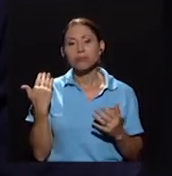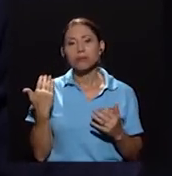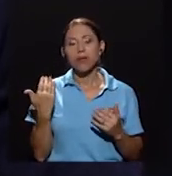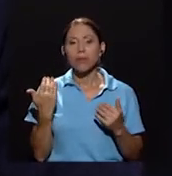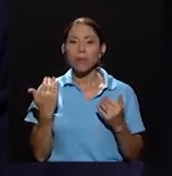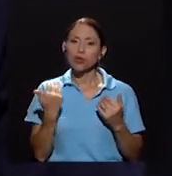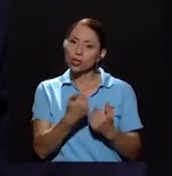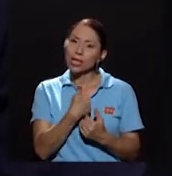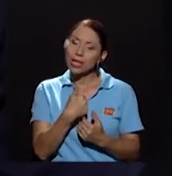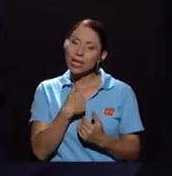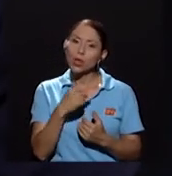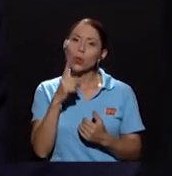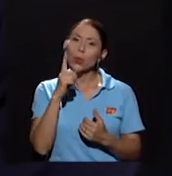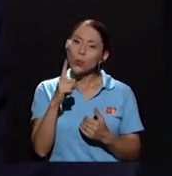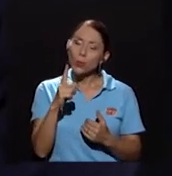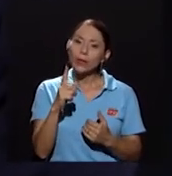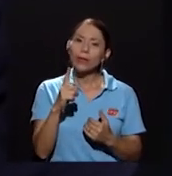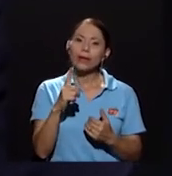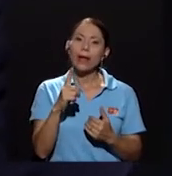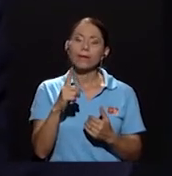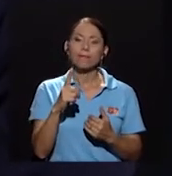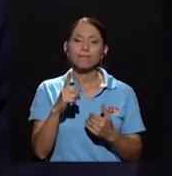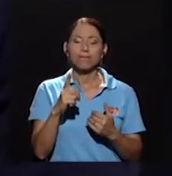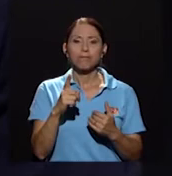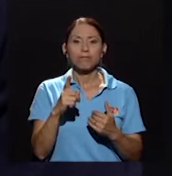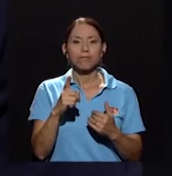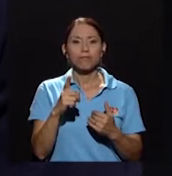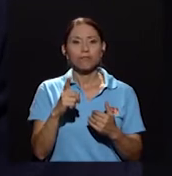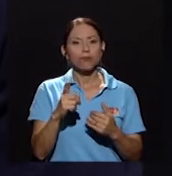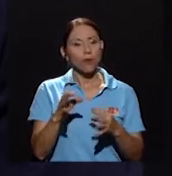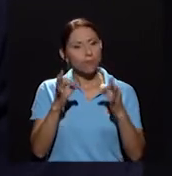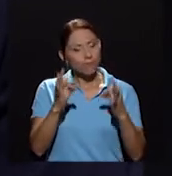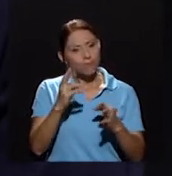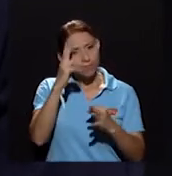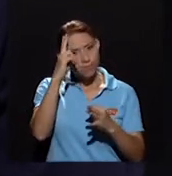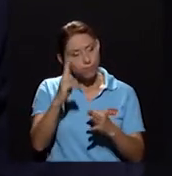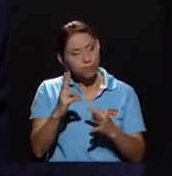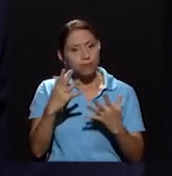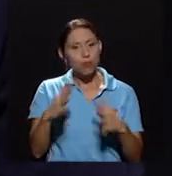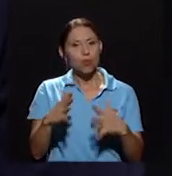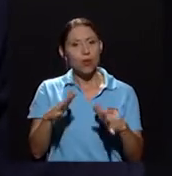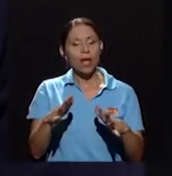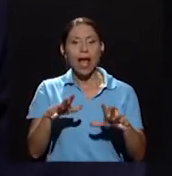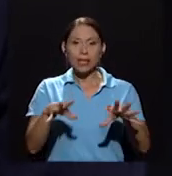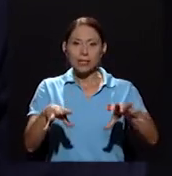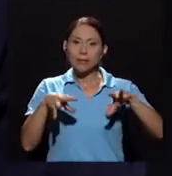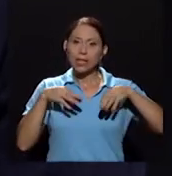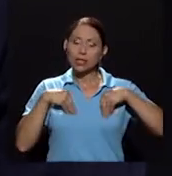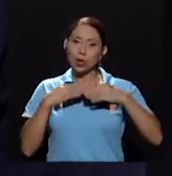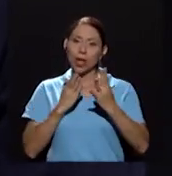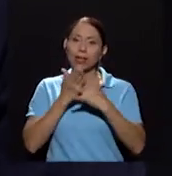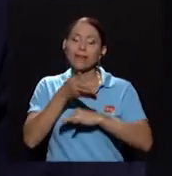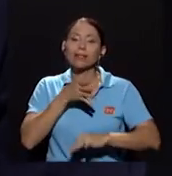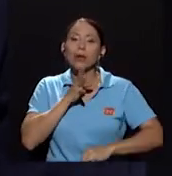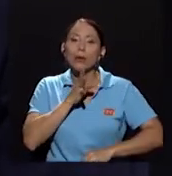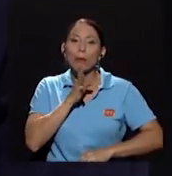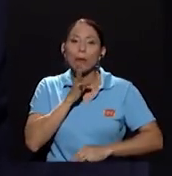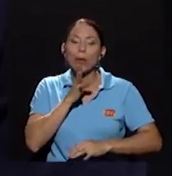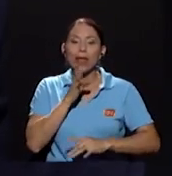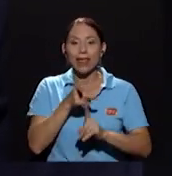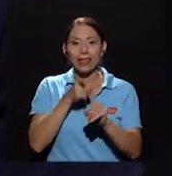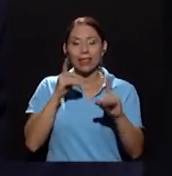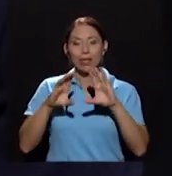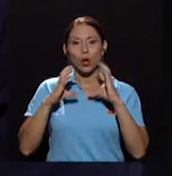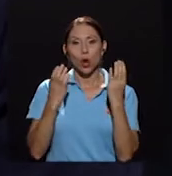fue un beneplácito de aceptación verbal por parte del comité técnico un